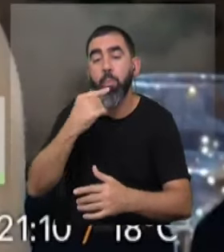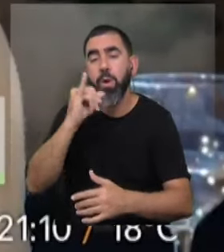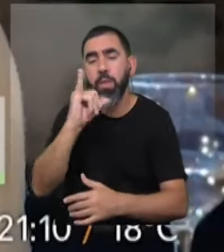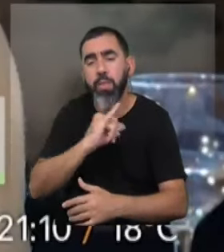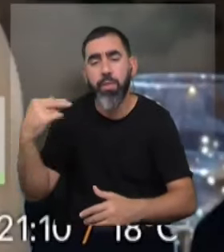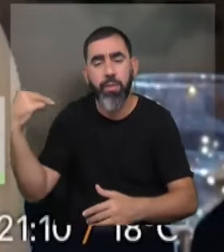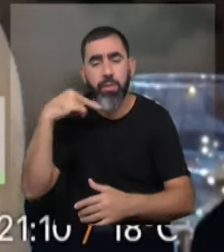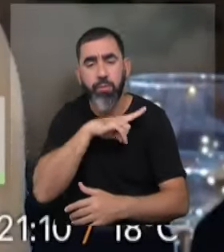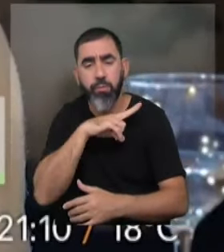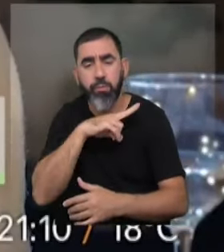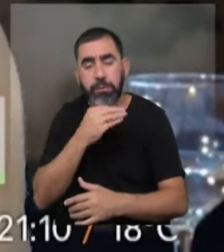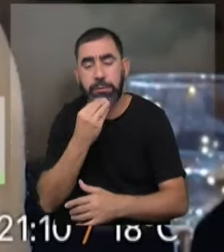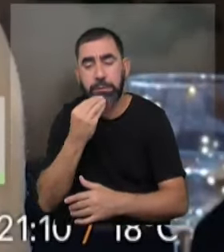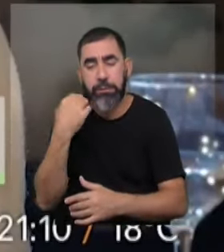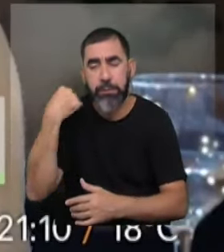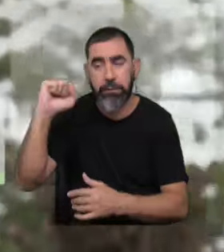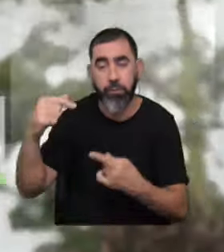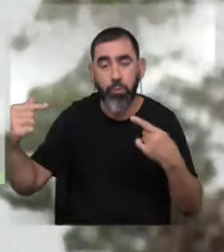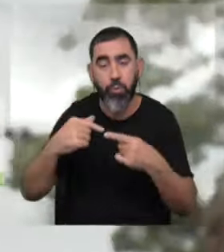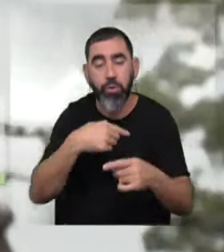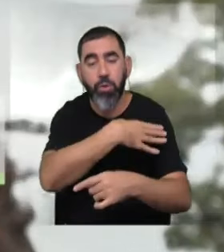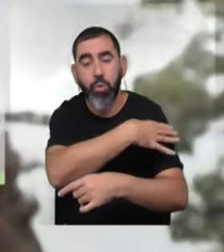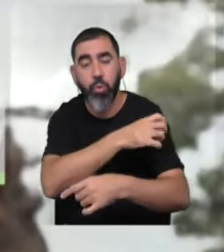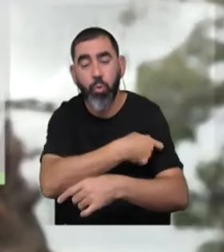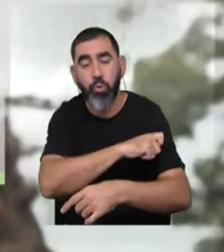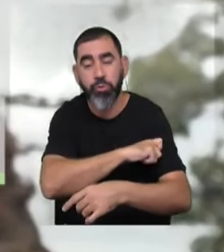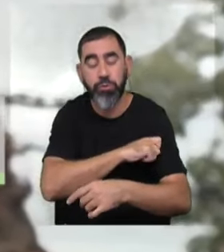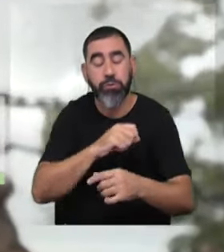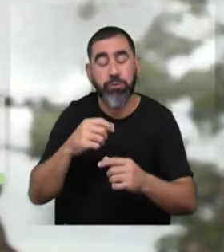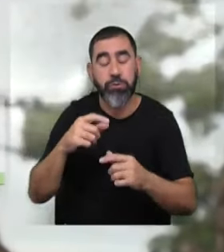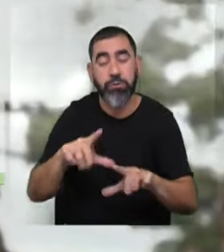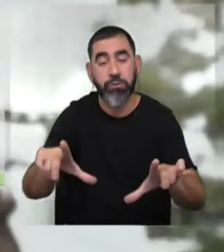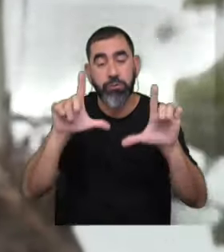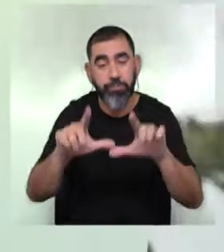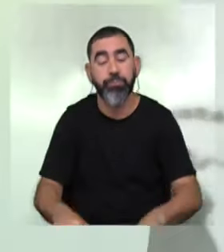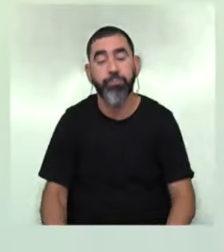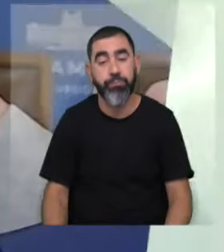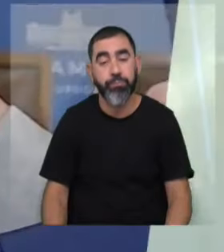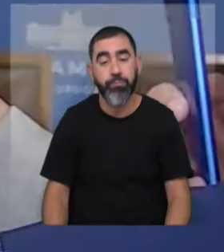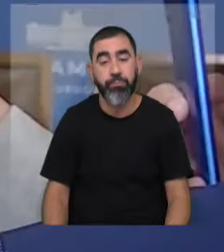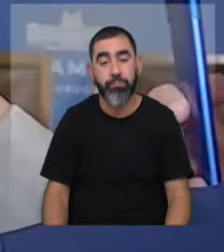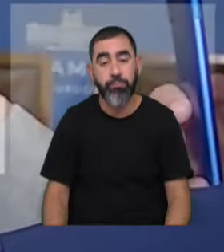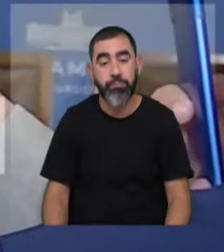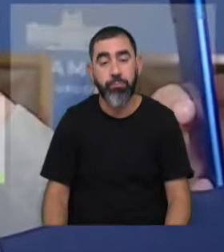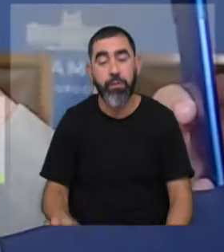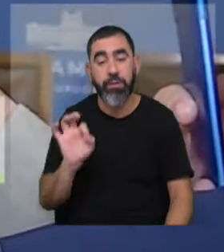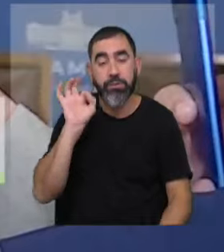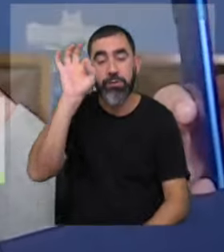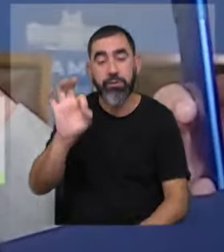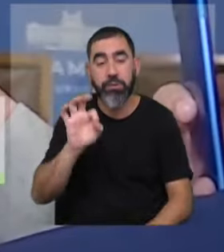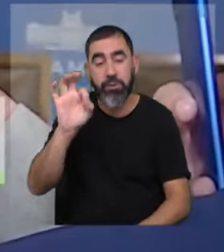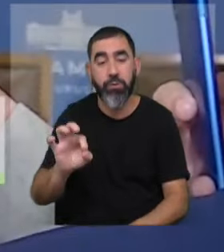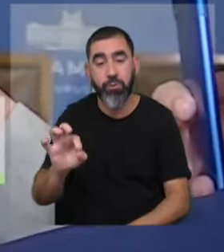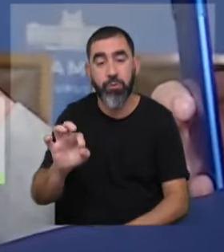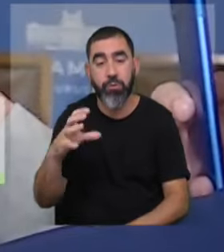de difamación y simulación de delito en la denuncia contra Yamandu Orsi. El Senado levantó el